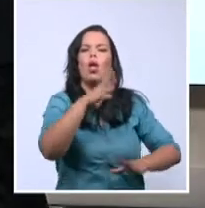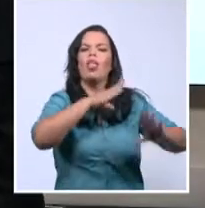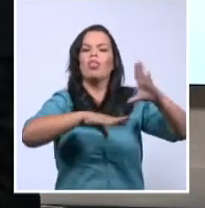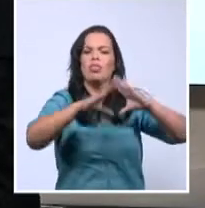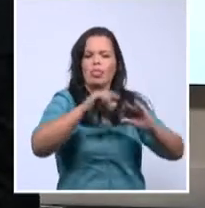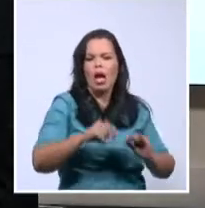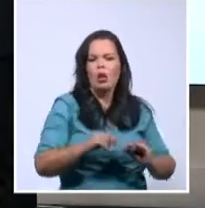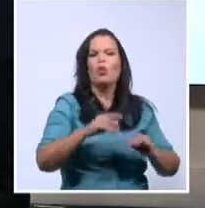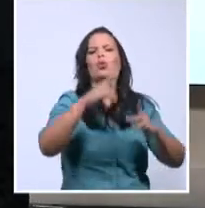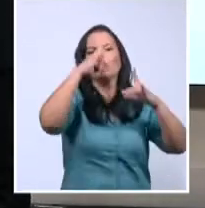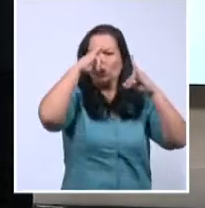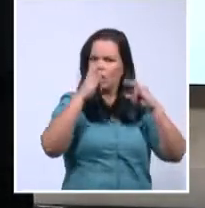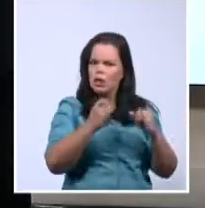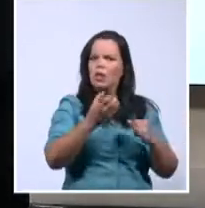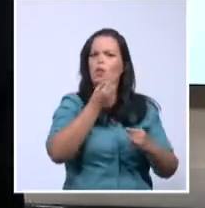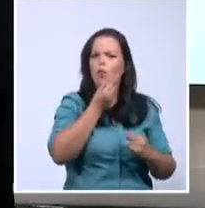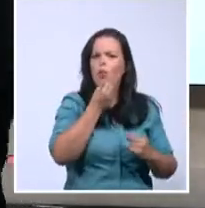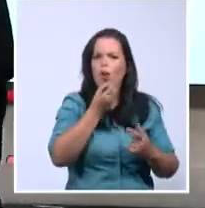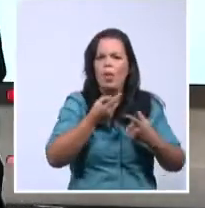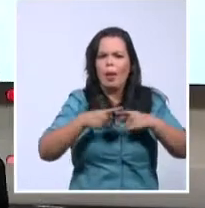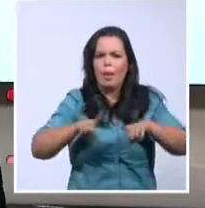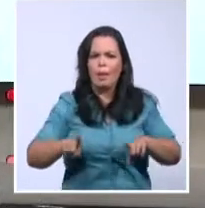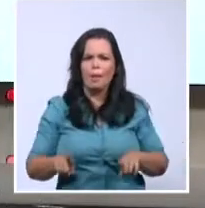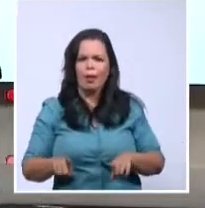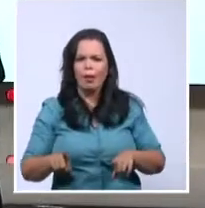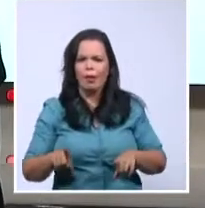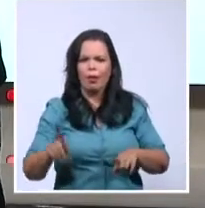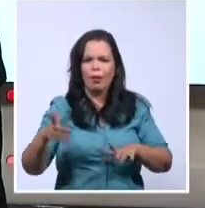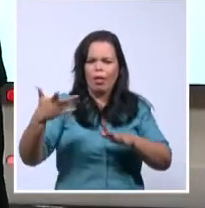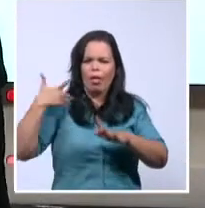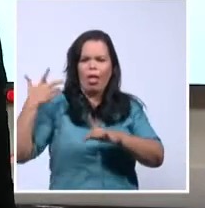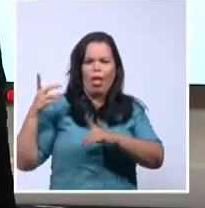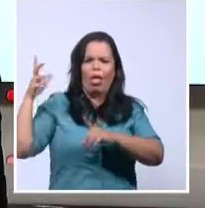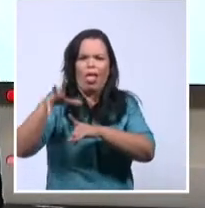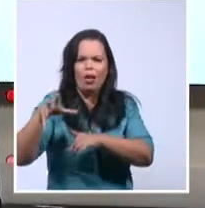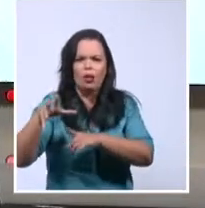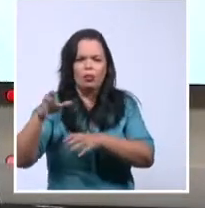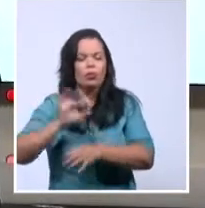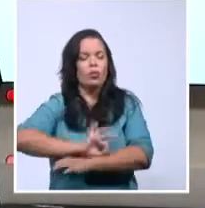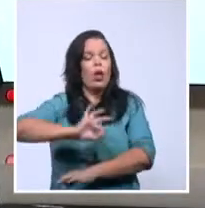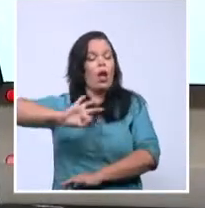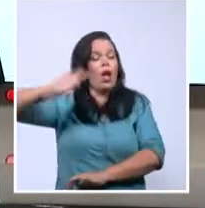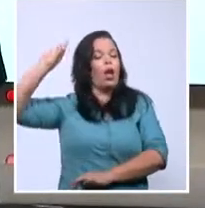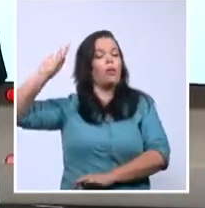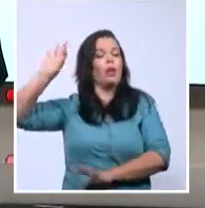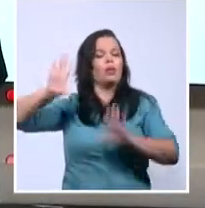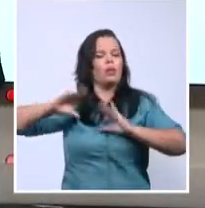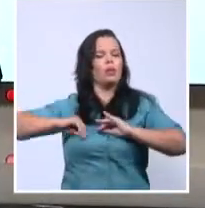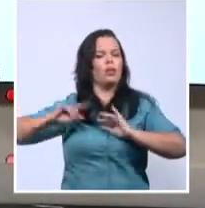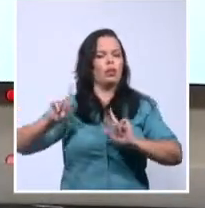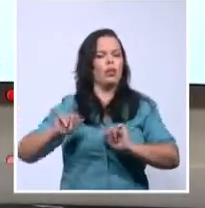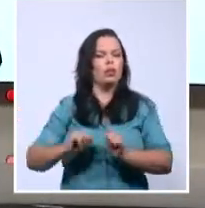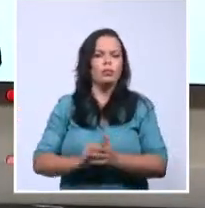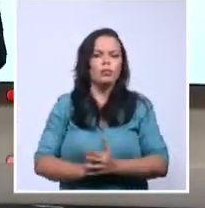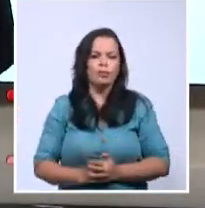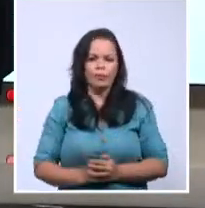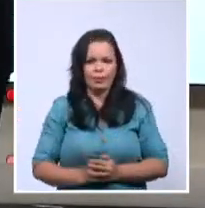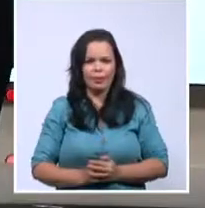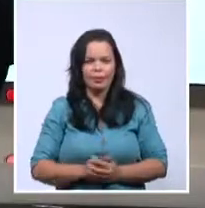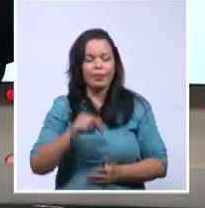chantaje jamás. Firmado por la Unión de Periodistas de Cuba. Repito, posición clara